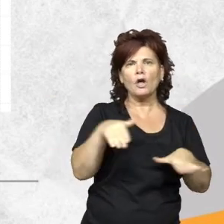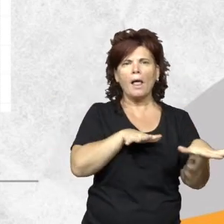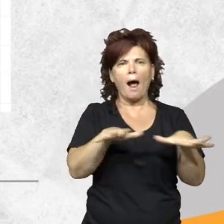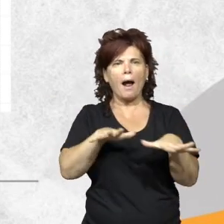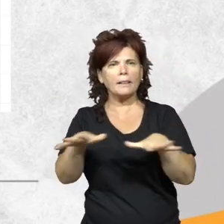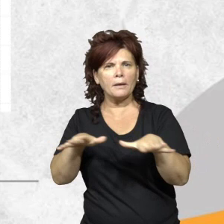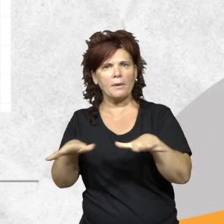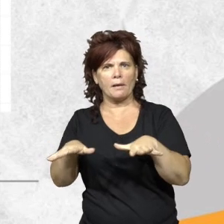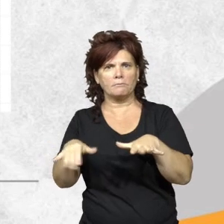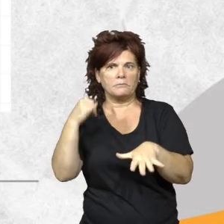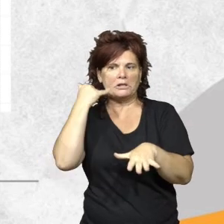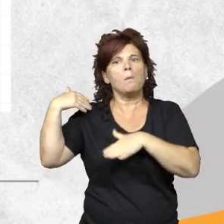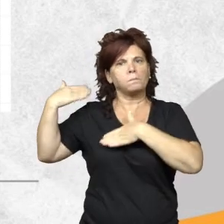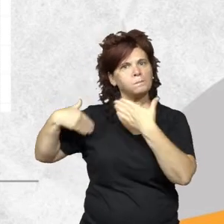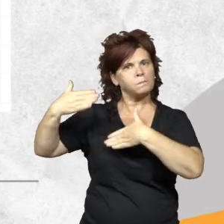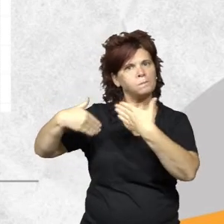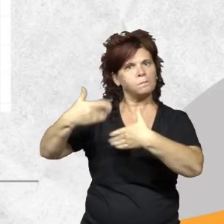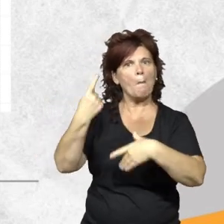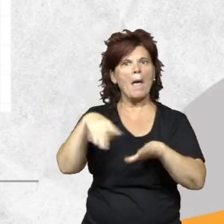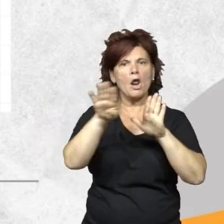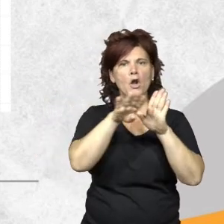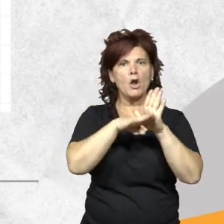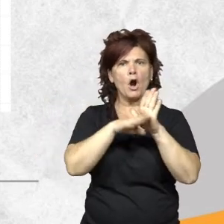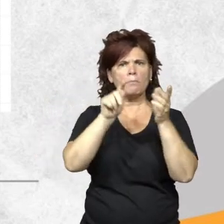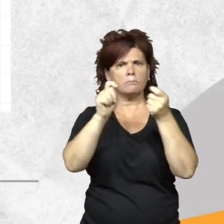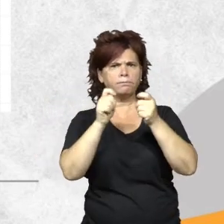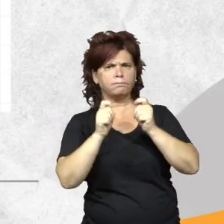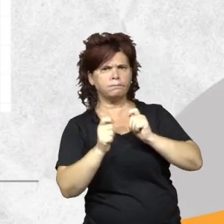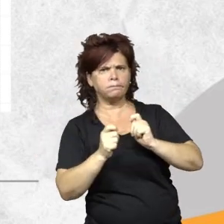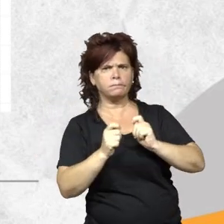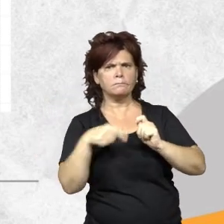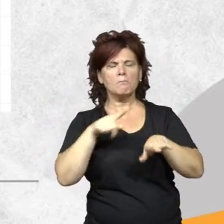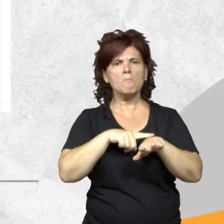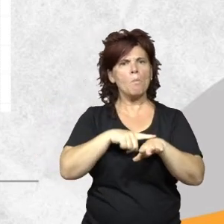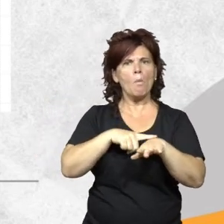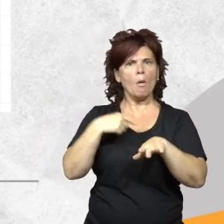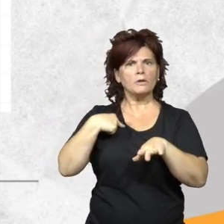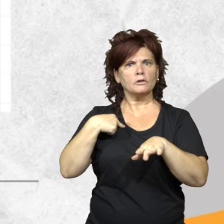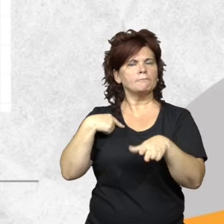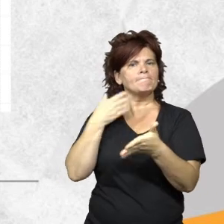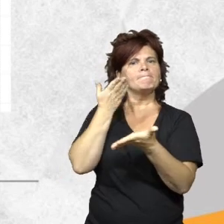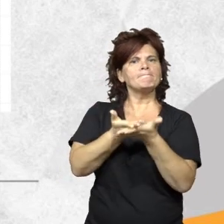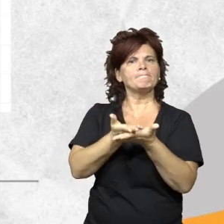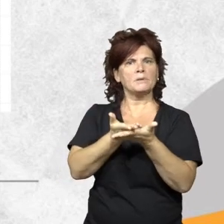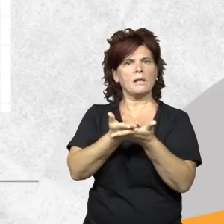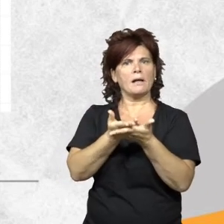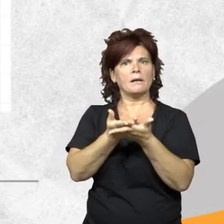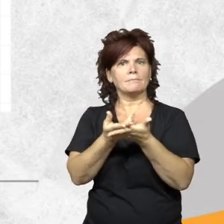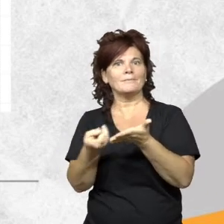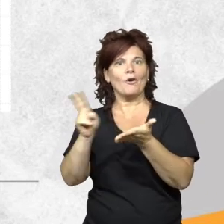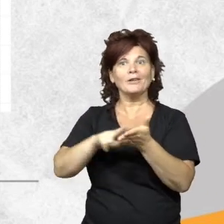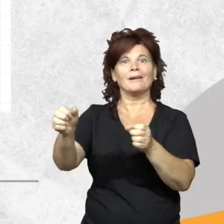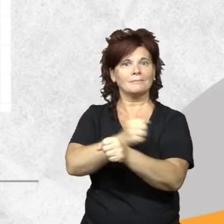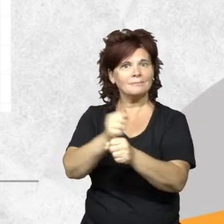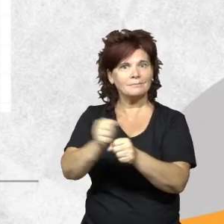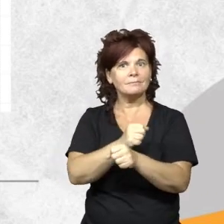viene desarrollando, pero que la normativa va cambiando, en el momento que tenga que solicitar una renovación o una